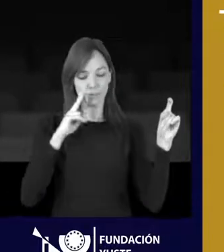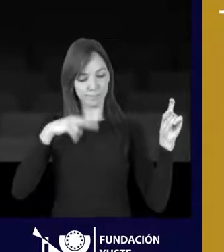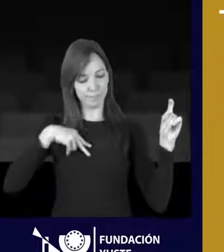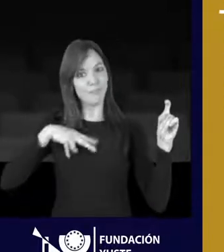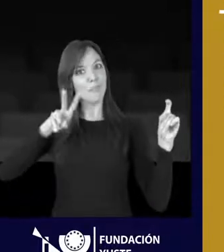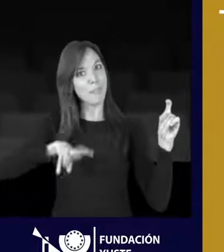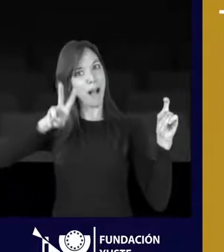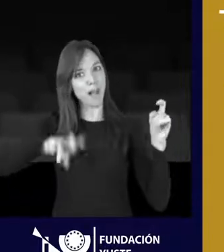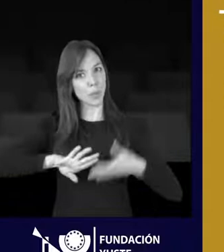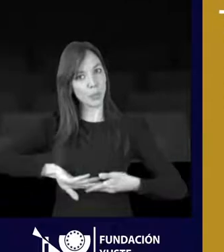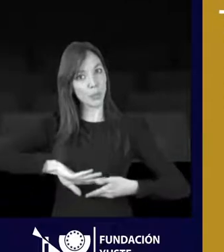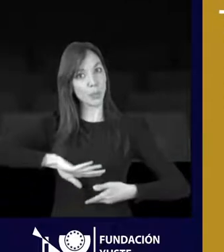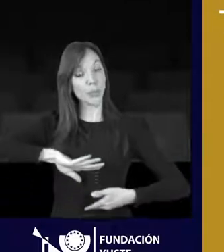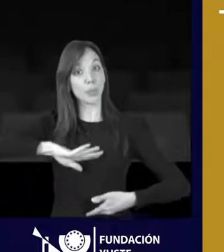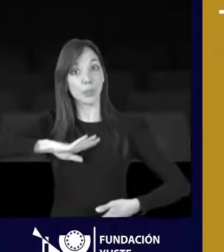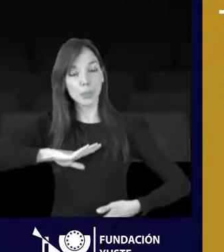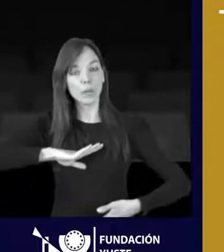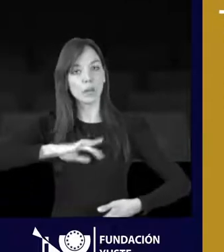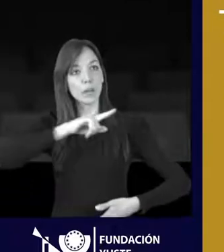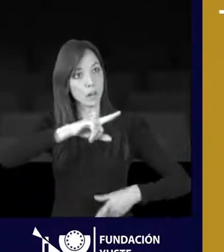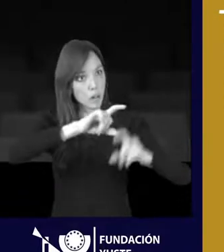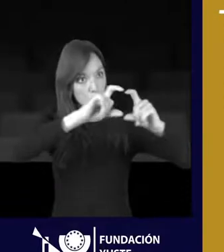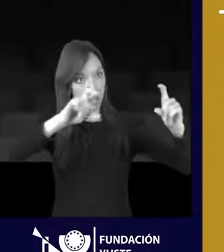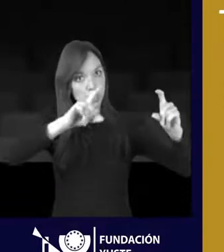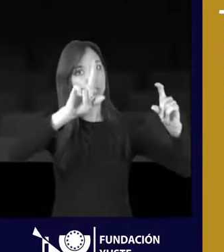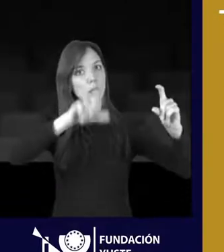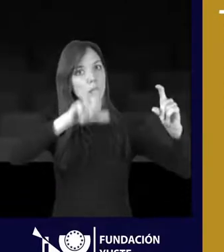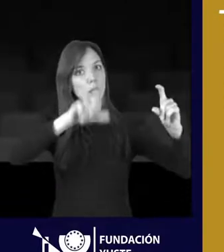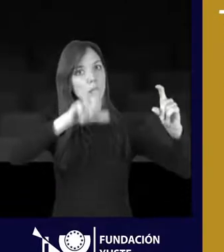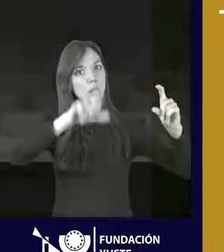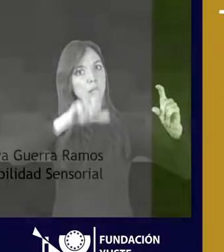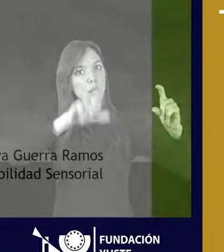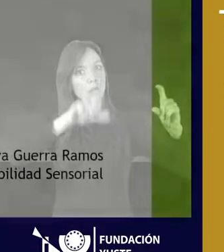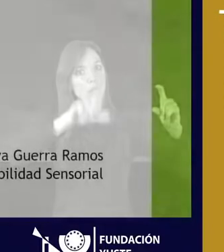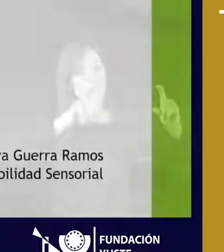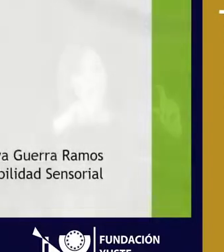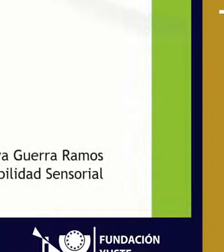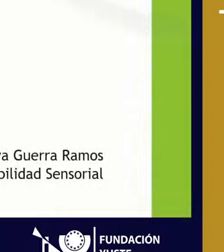una empresa de sentirse útil a esa empresa la hace doblemente